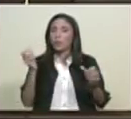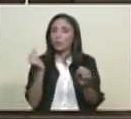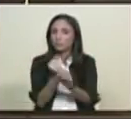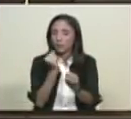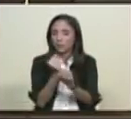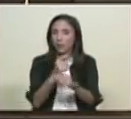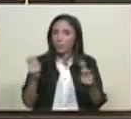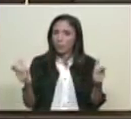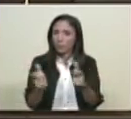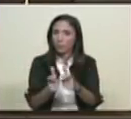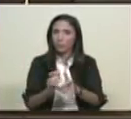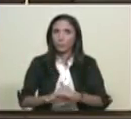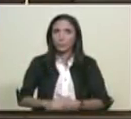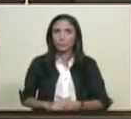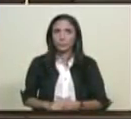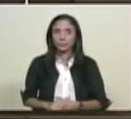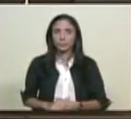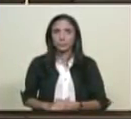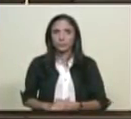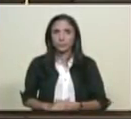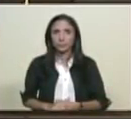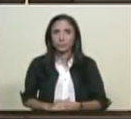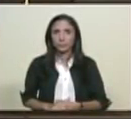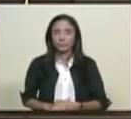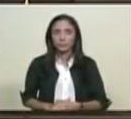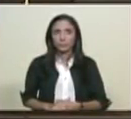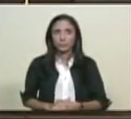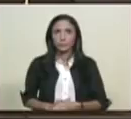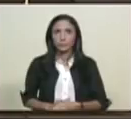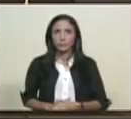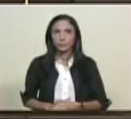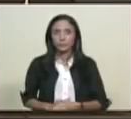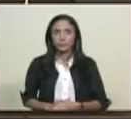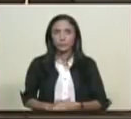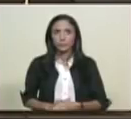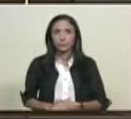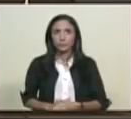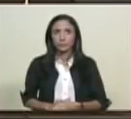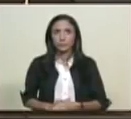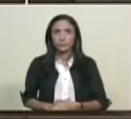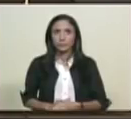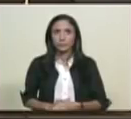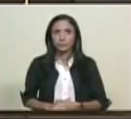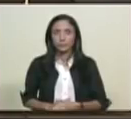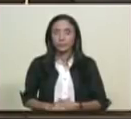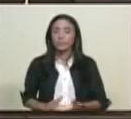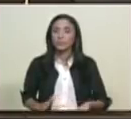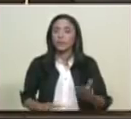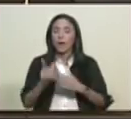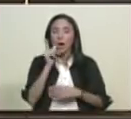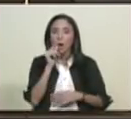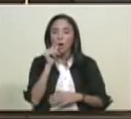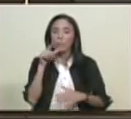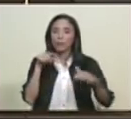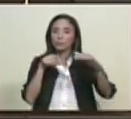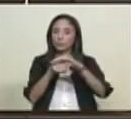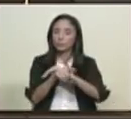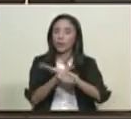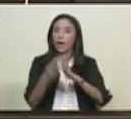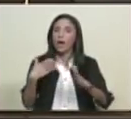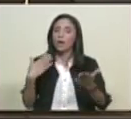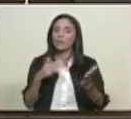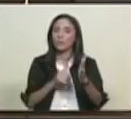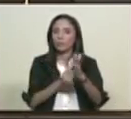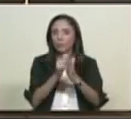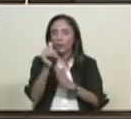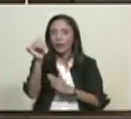que va a ser nuestro vicepresidente de Soberanía Política, general en jefe Vladimir Padrino, surge la posibilidad de